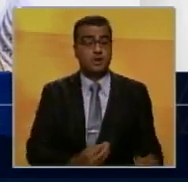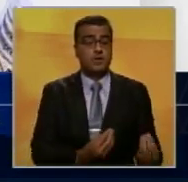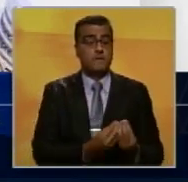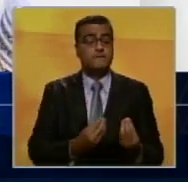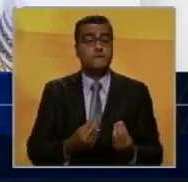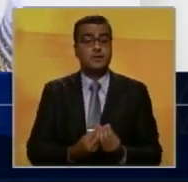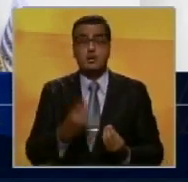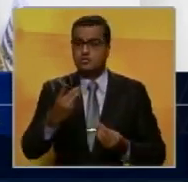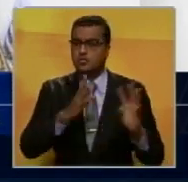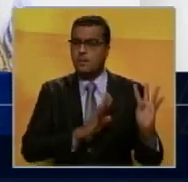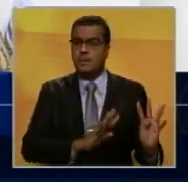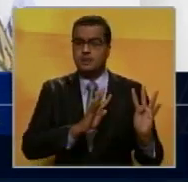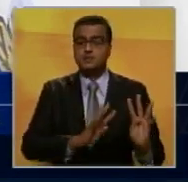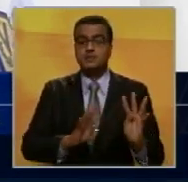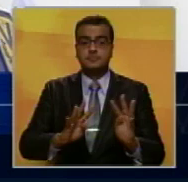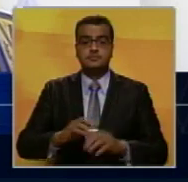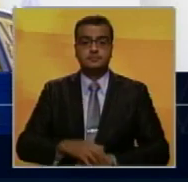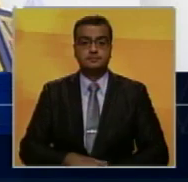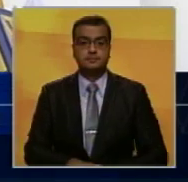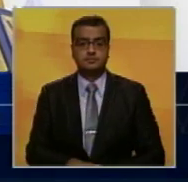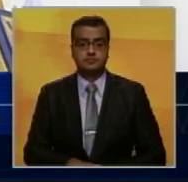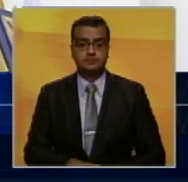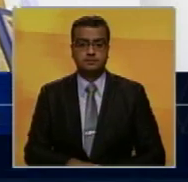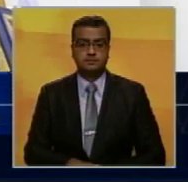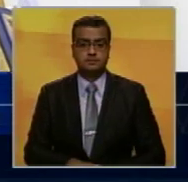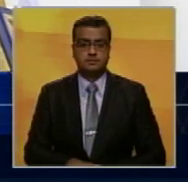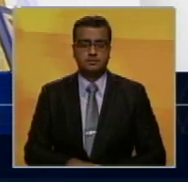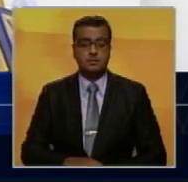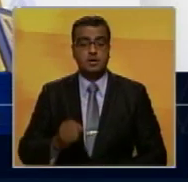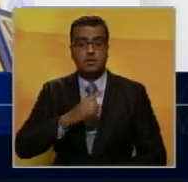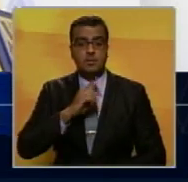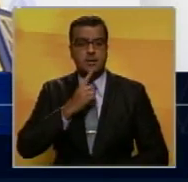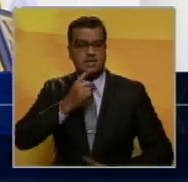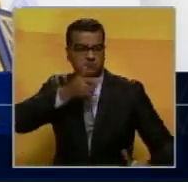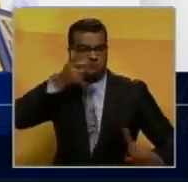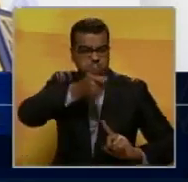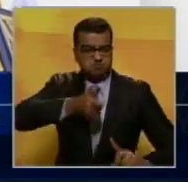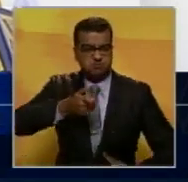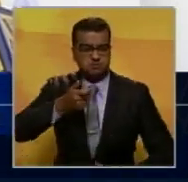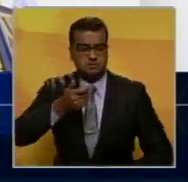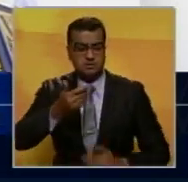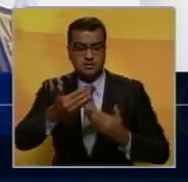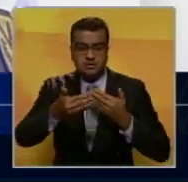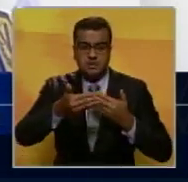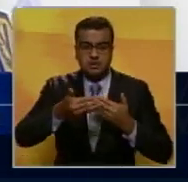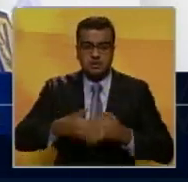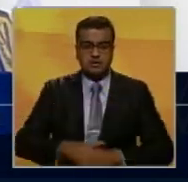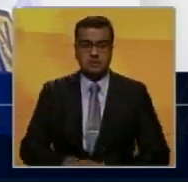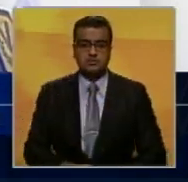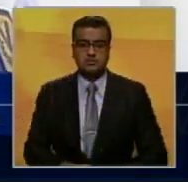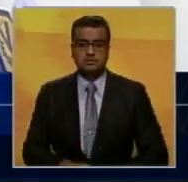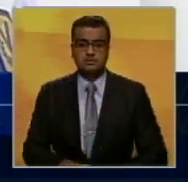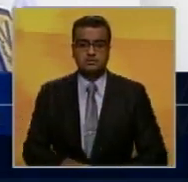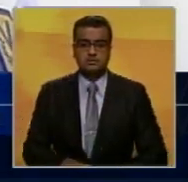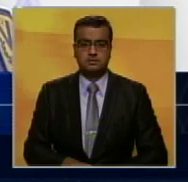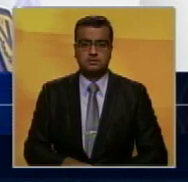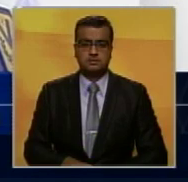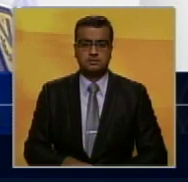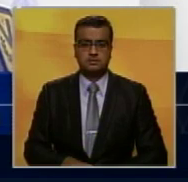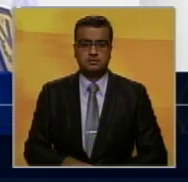acompañándolos a ellos en sus marchas, que les quitan la vida a quemarropa, o sea, muy de cerca,